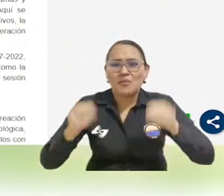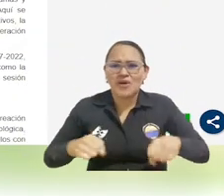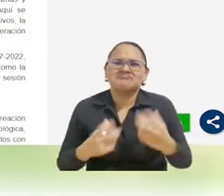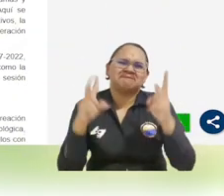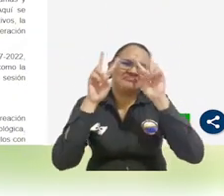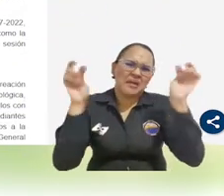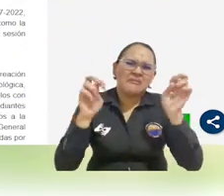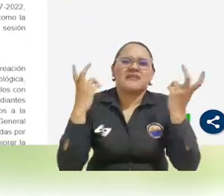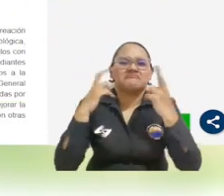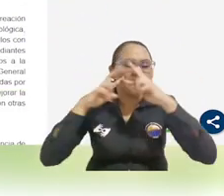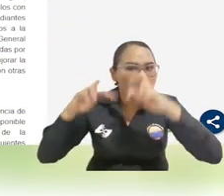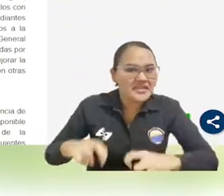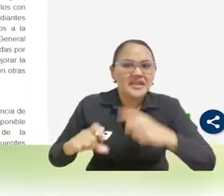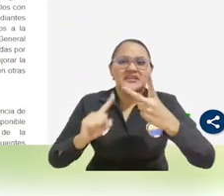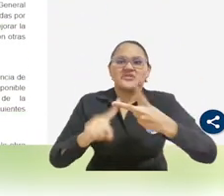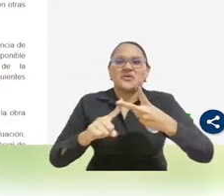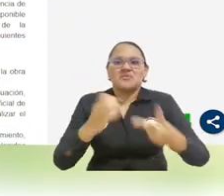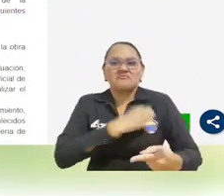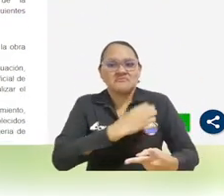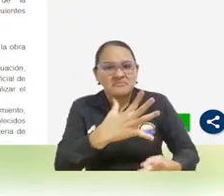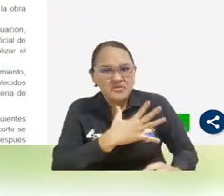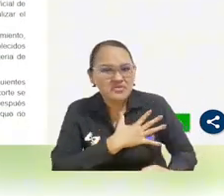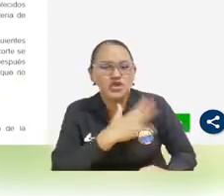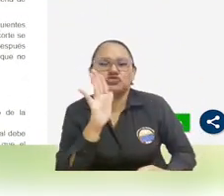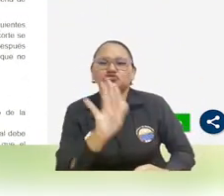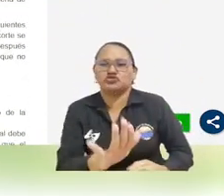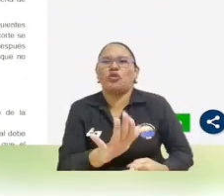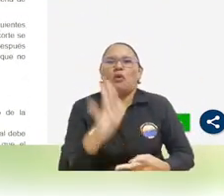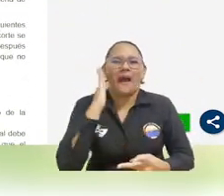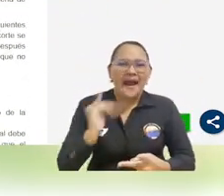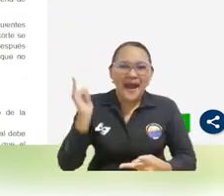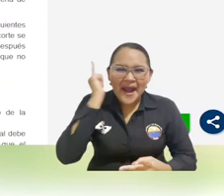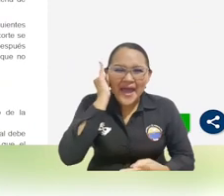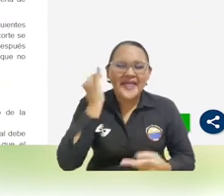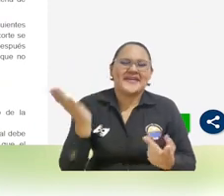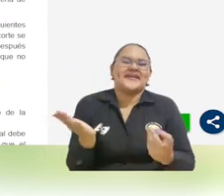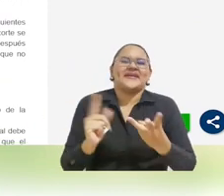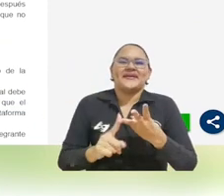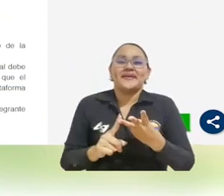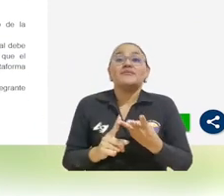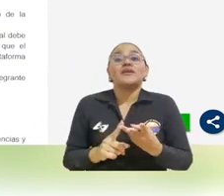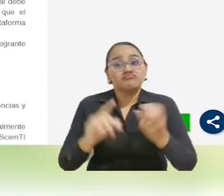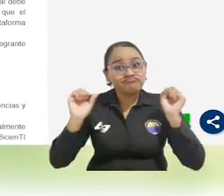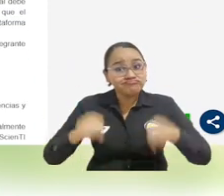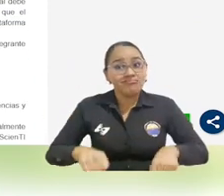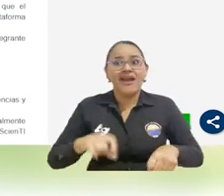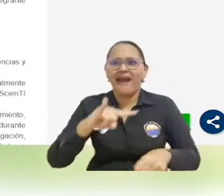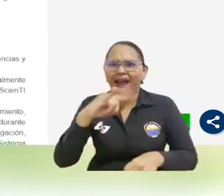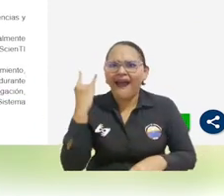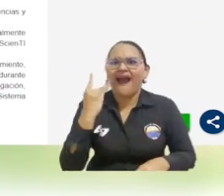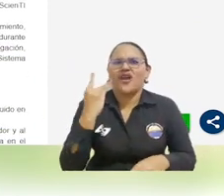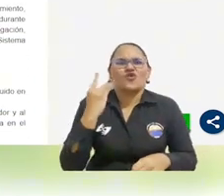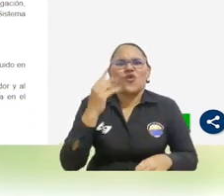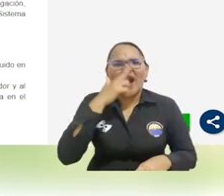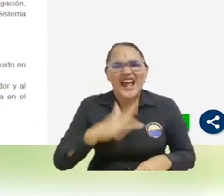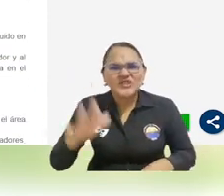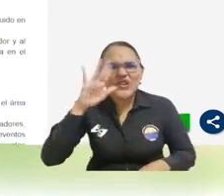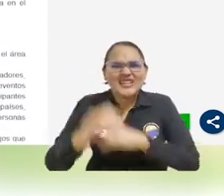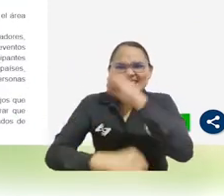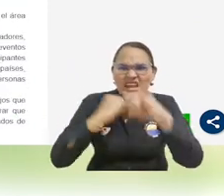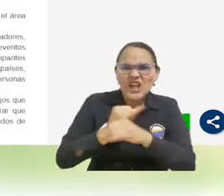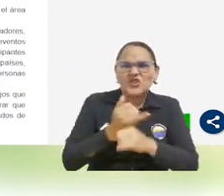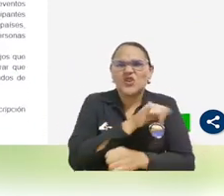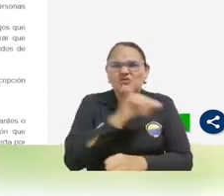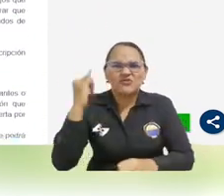universitaria. Oportunidades en materia de investigación, oportunidades académicas, oportunidades de fortalecimiento de capacidades nacionales